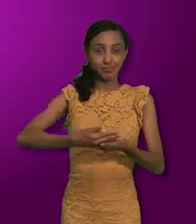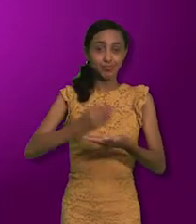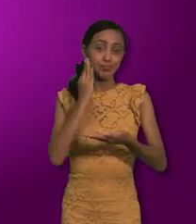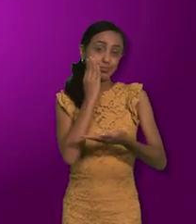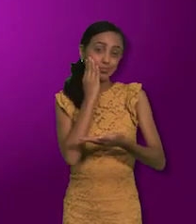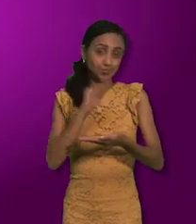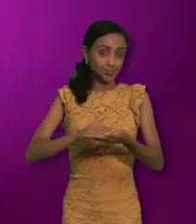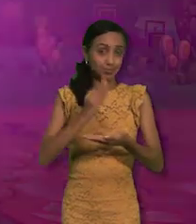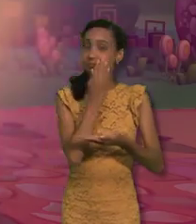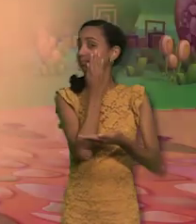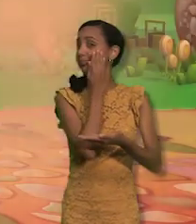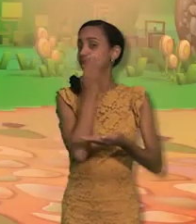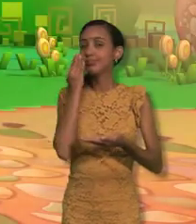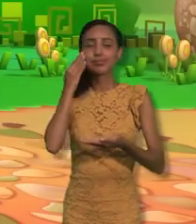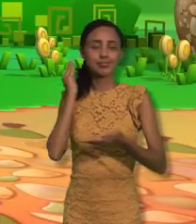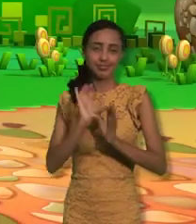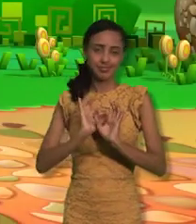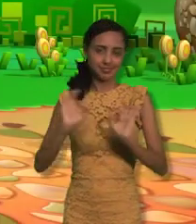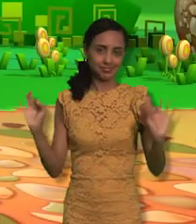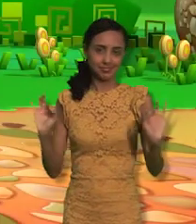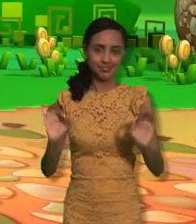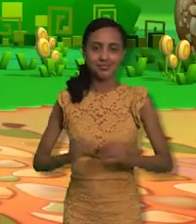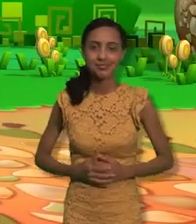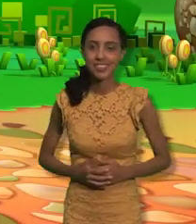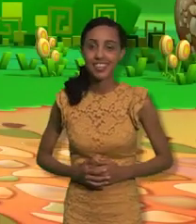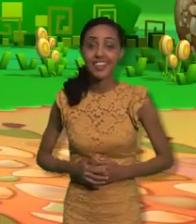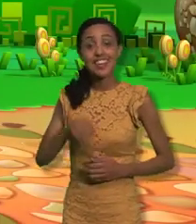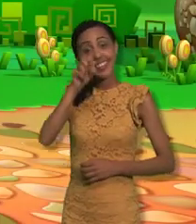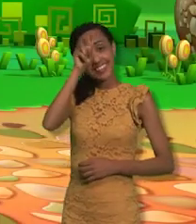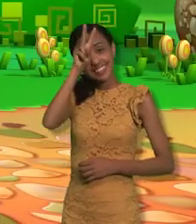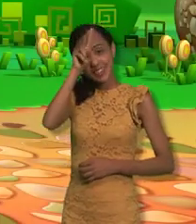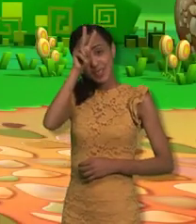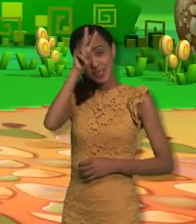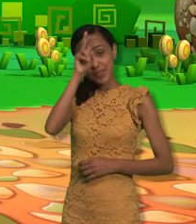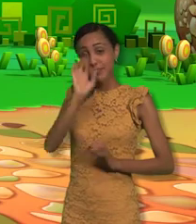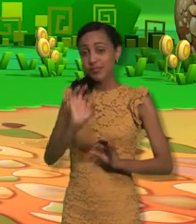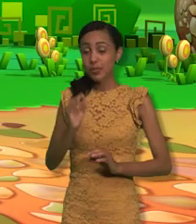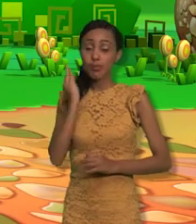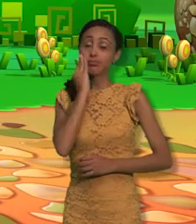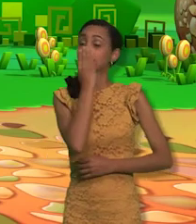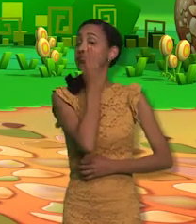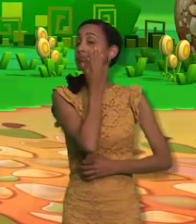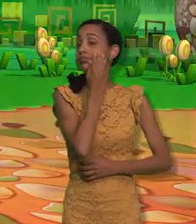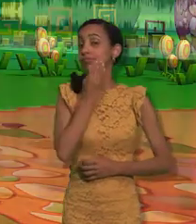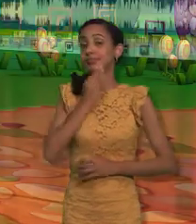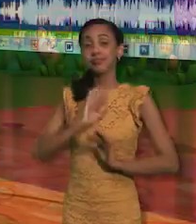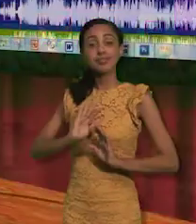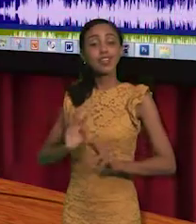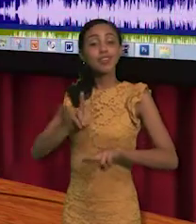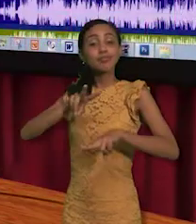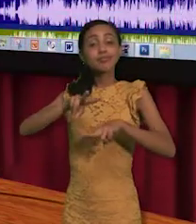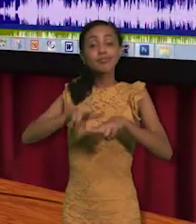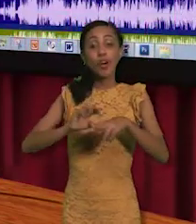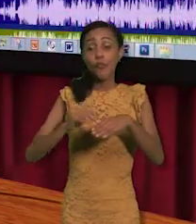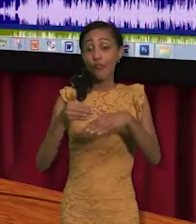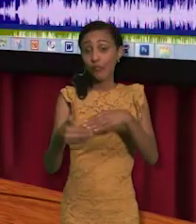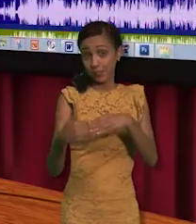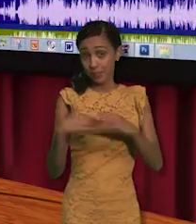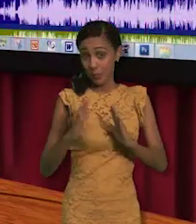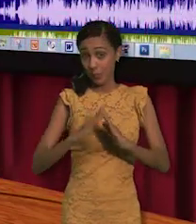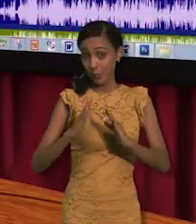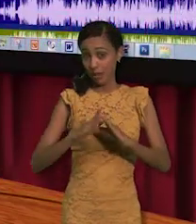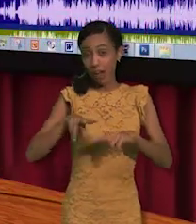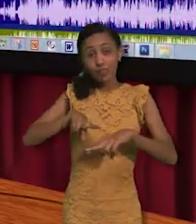de polvos. Cucarachita Martina, muy empolvadita, se sentó frente a su casa